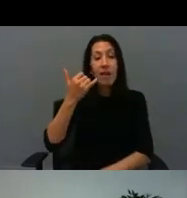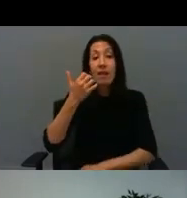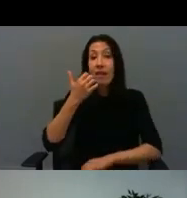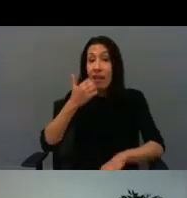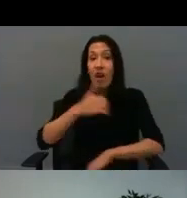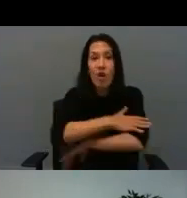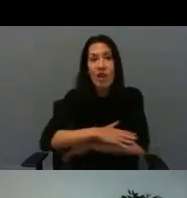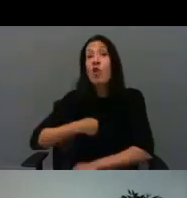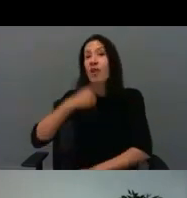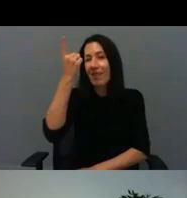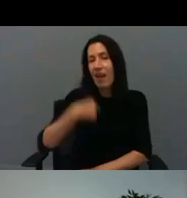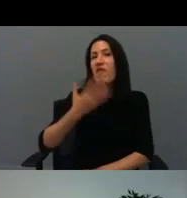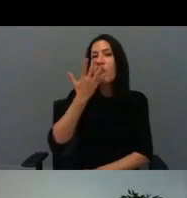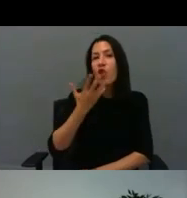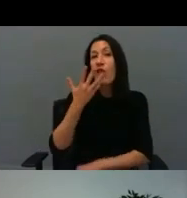Pues justamente